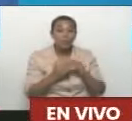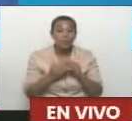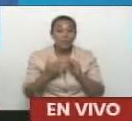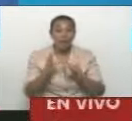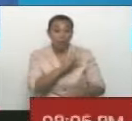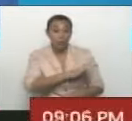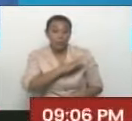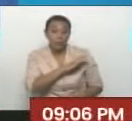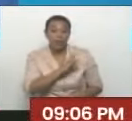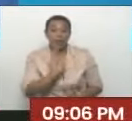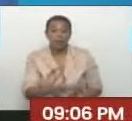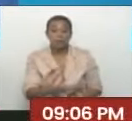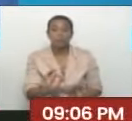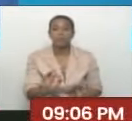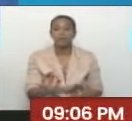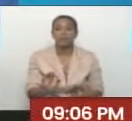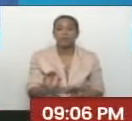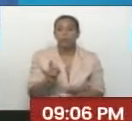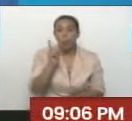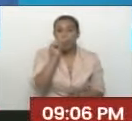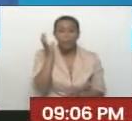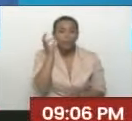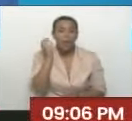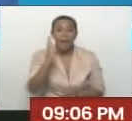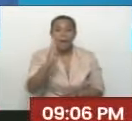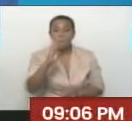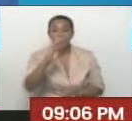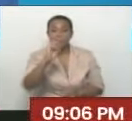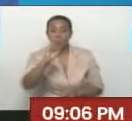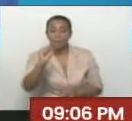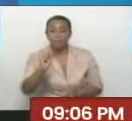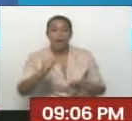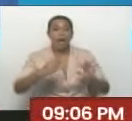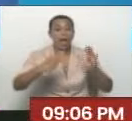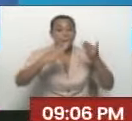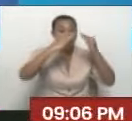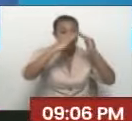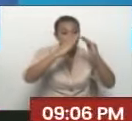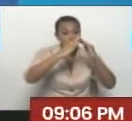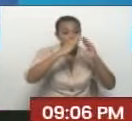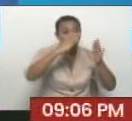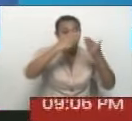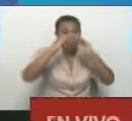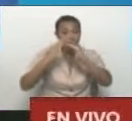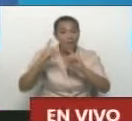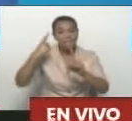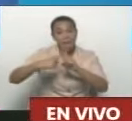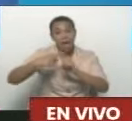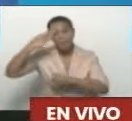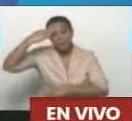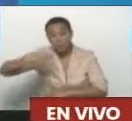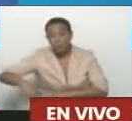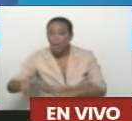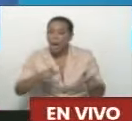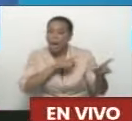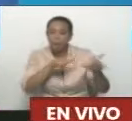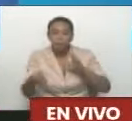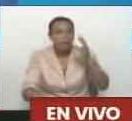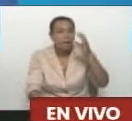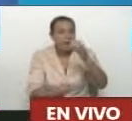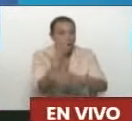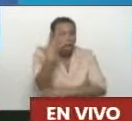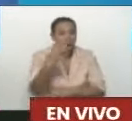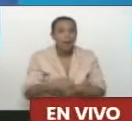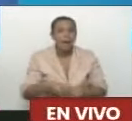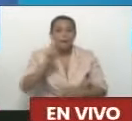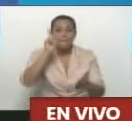comunitarias militares bricomiles para la cultura, para la activación